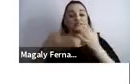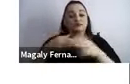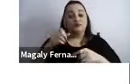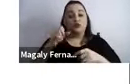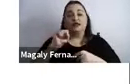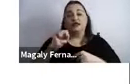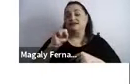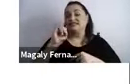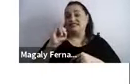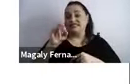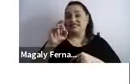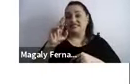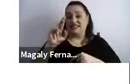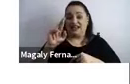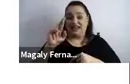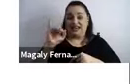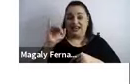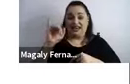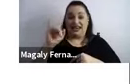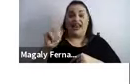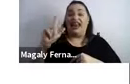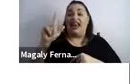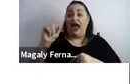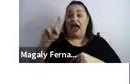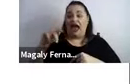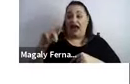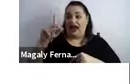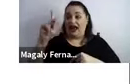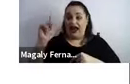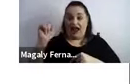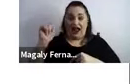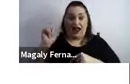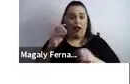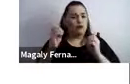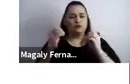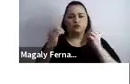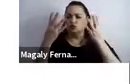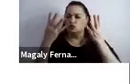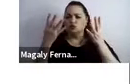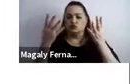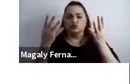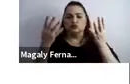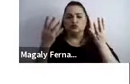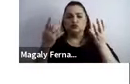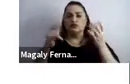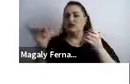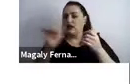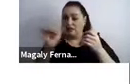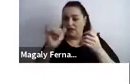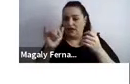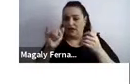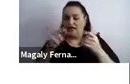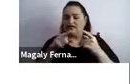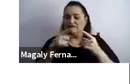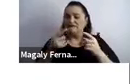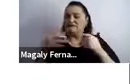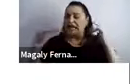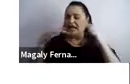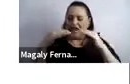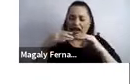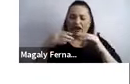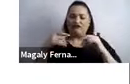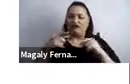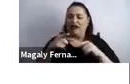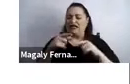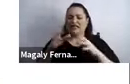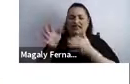con una esperanza de vida muy, muy alta y con muchos, también azotada por guerras civiles y por